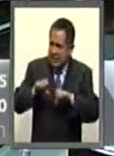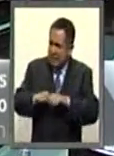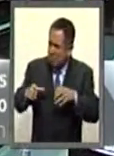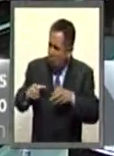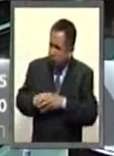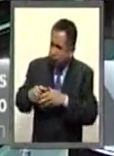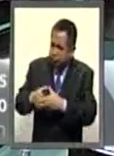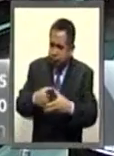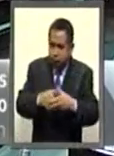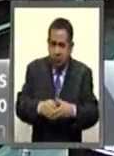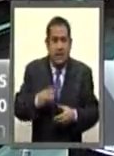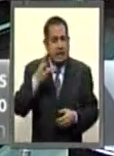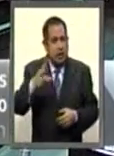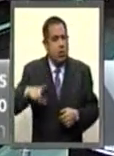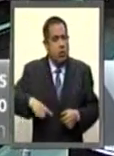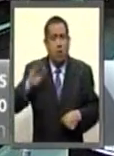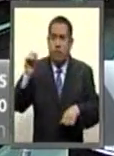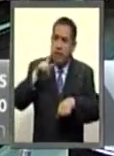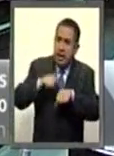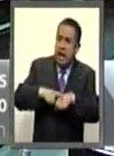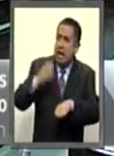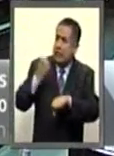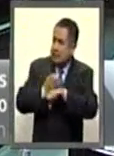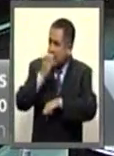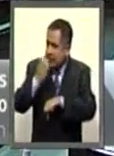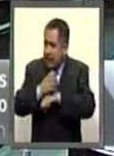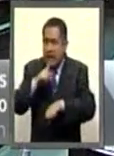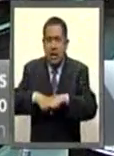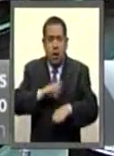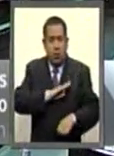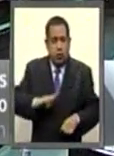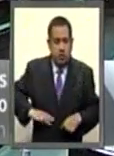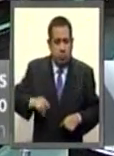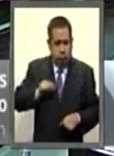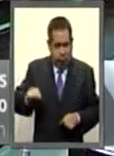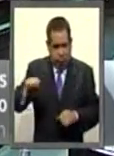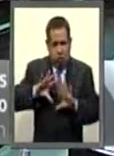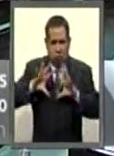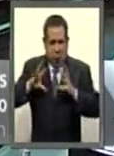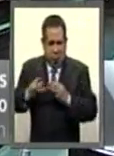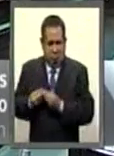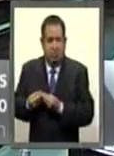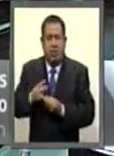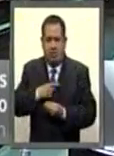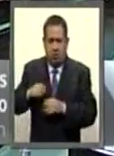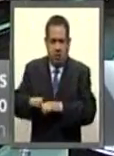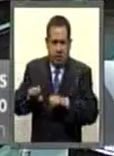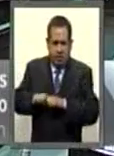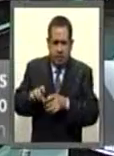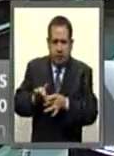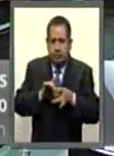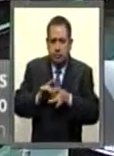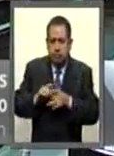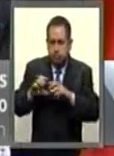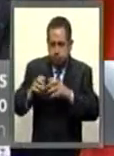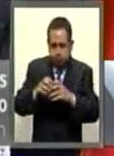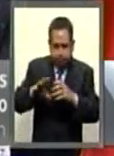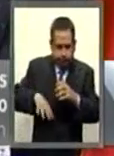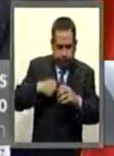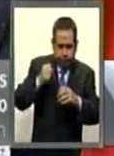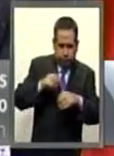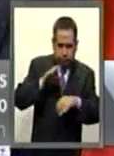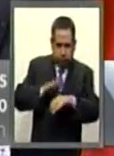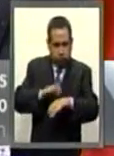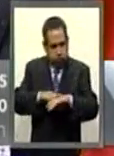también los tres órdenes de gobierno, el federal, el estatal y los municipales. Pero también tenemos que hacer un esfuerzo de